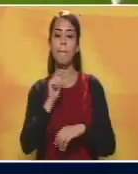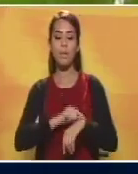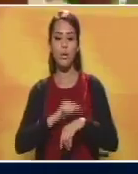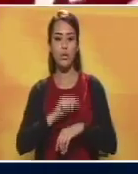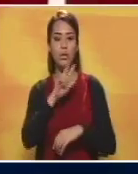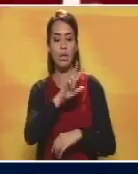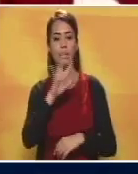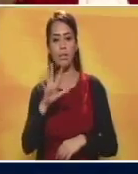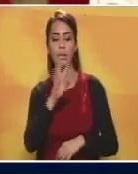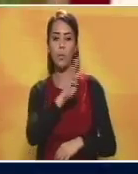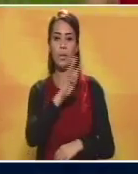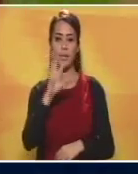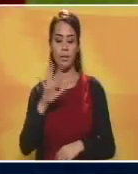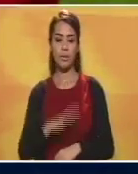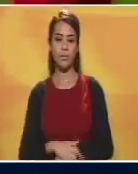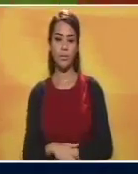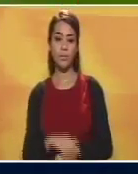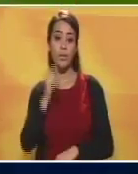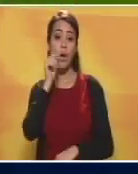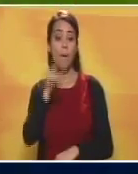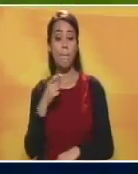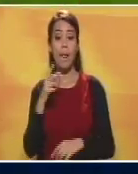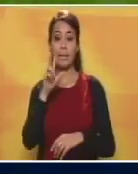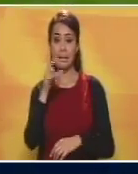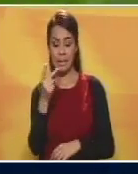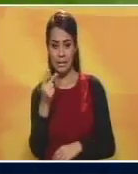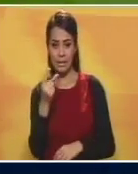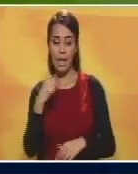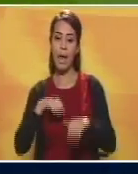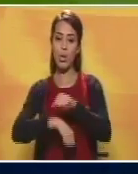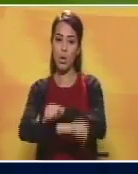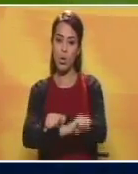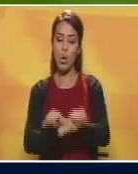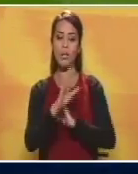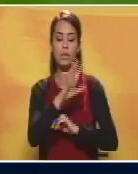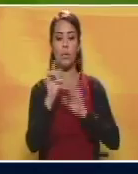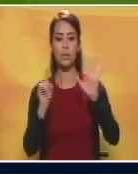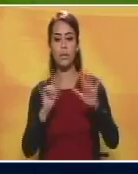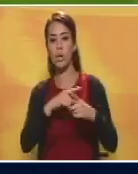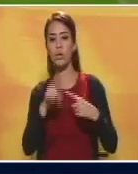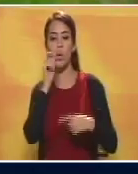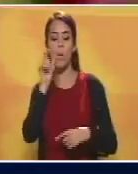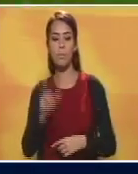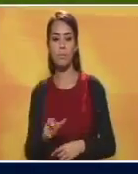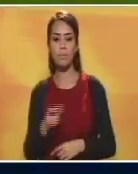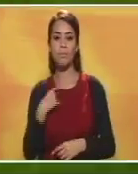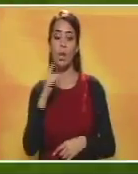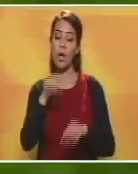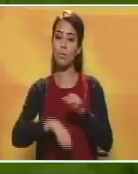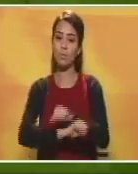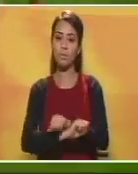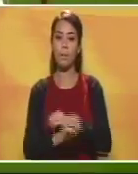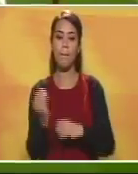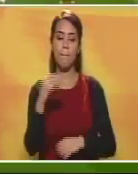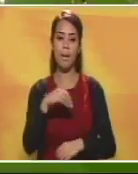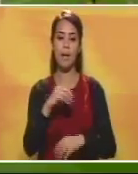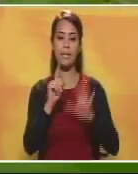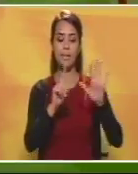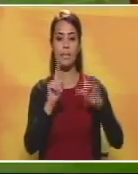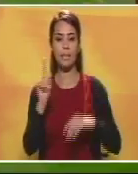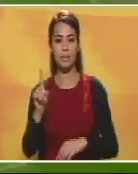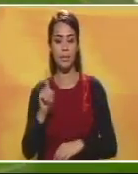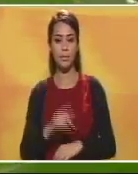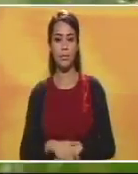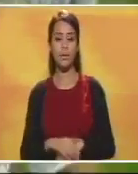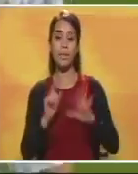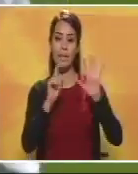35 y el 45. Sadio Mané anotó el tercer gol al 56, mientras que Roberto Firmino convirtió otro par de anotaciones al 61